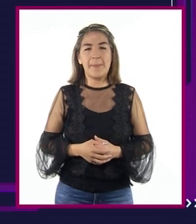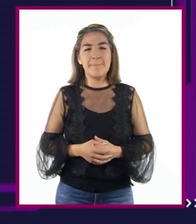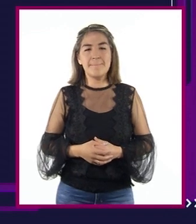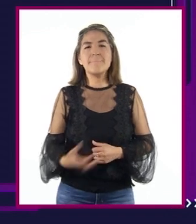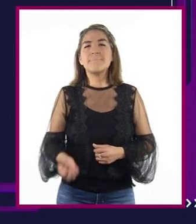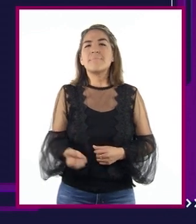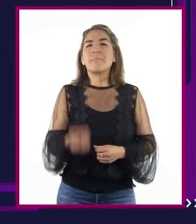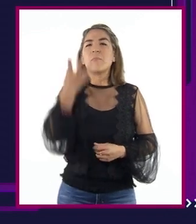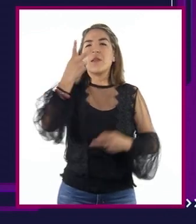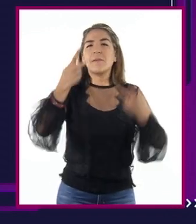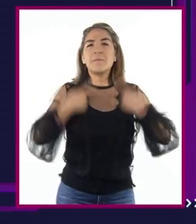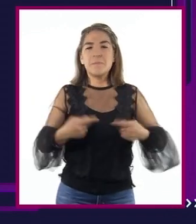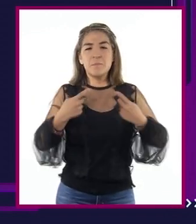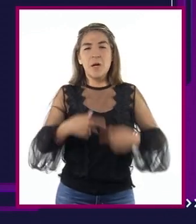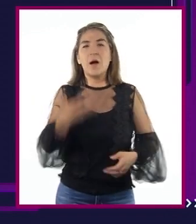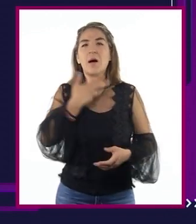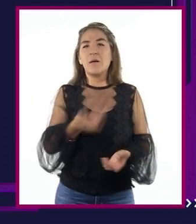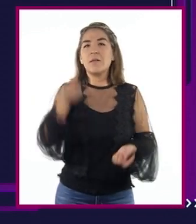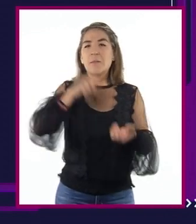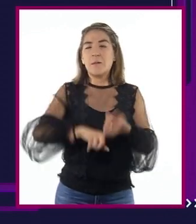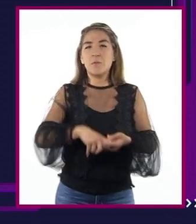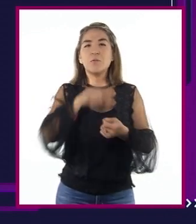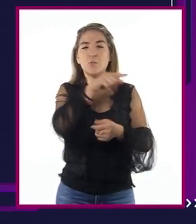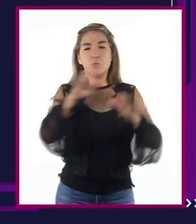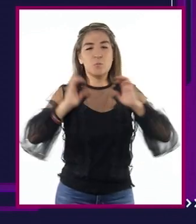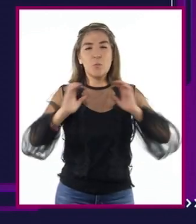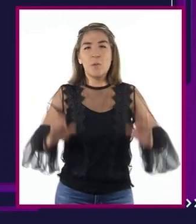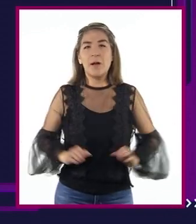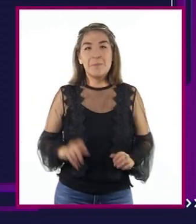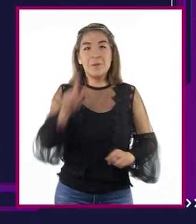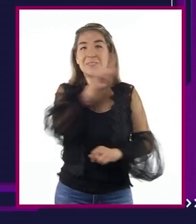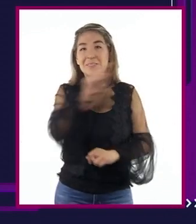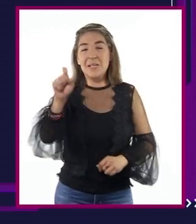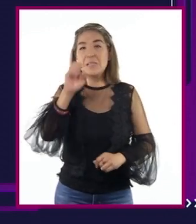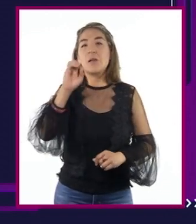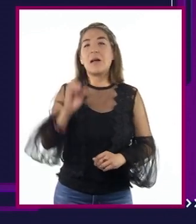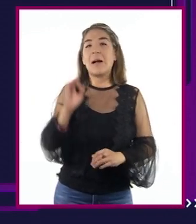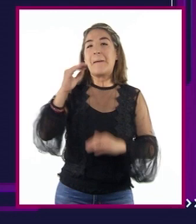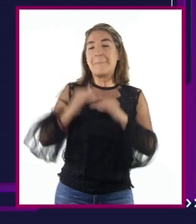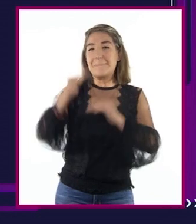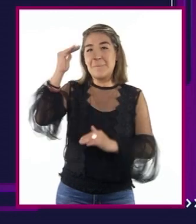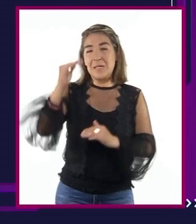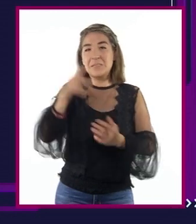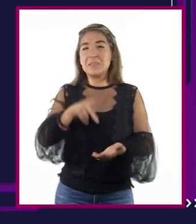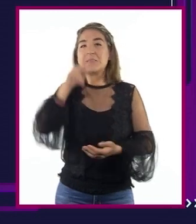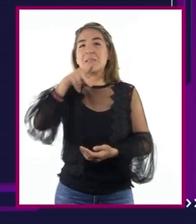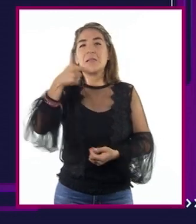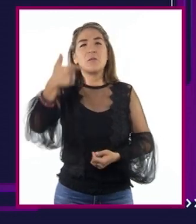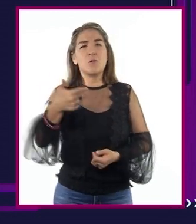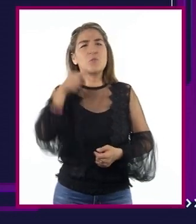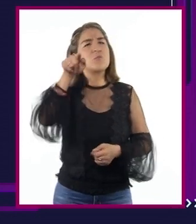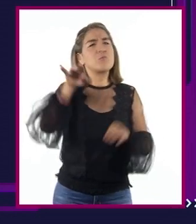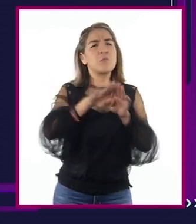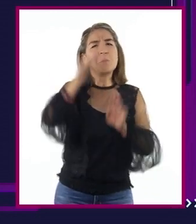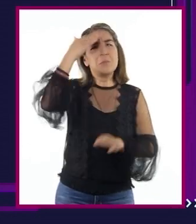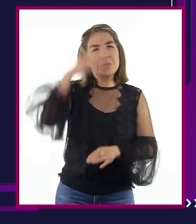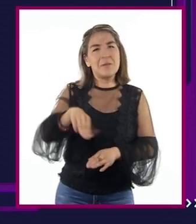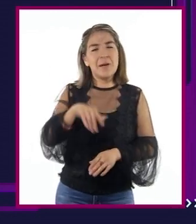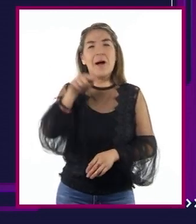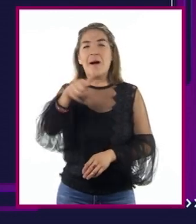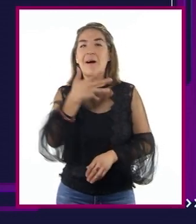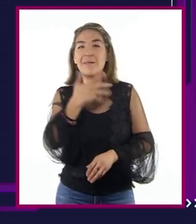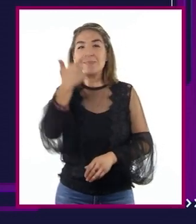¿Cuántas personas tiene una masa corporal de 100 o más kilogramos? ¿Cómo lo sabes? Hay